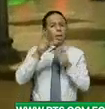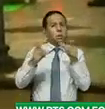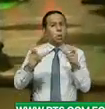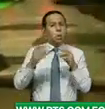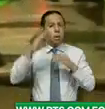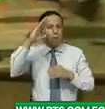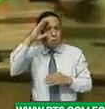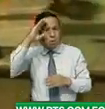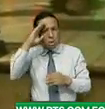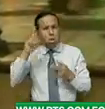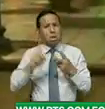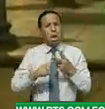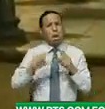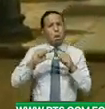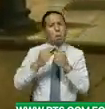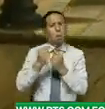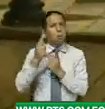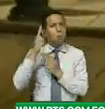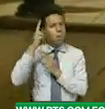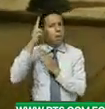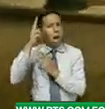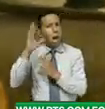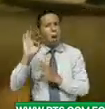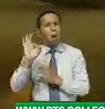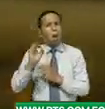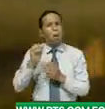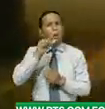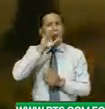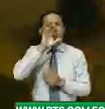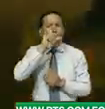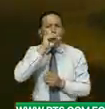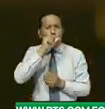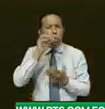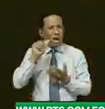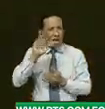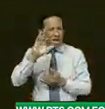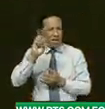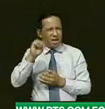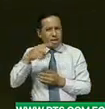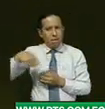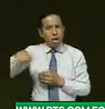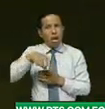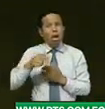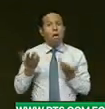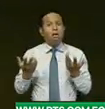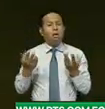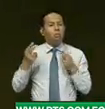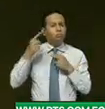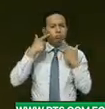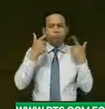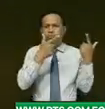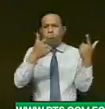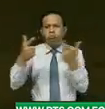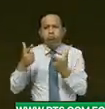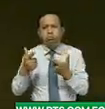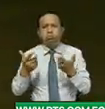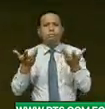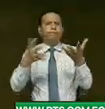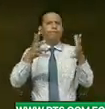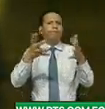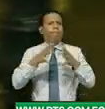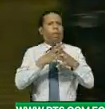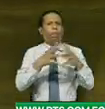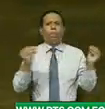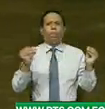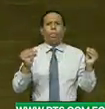personal policial y tampoco de la ATM. Al parecer, pues todo el esfuerzo se ha desplegado a Bellavista, como